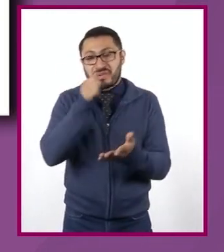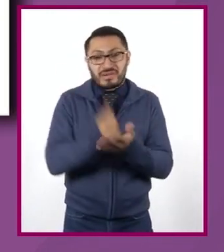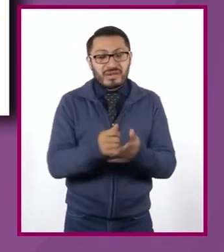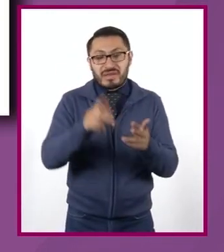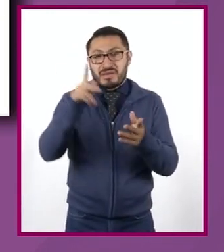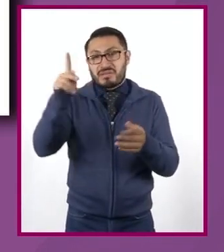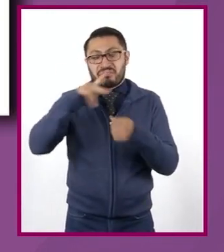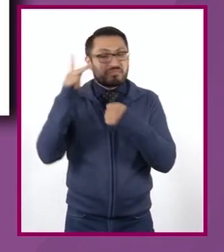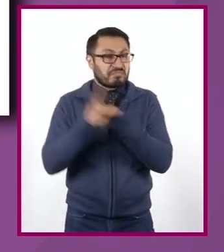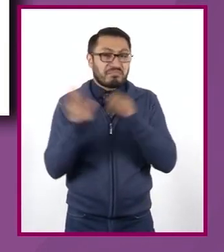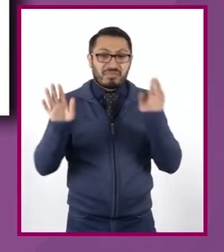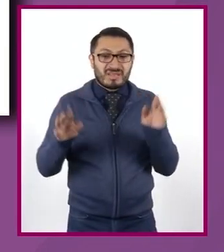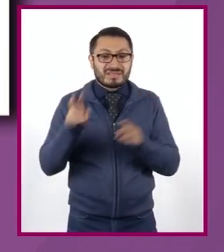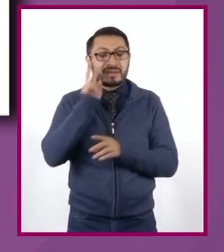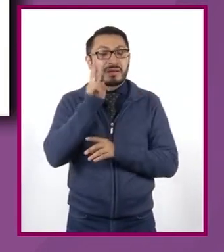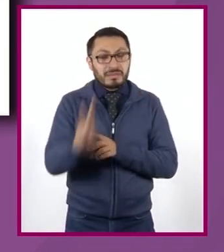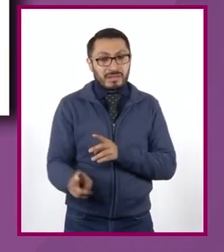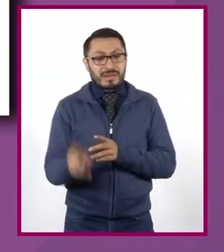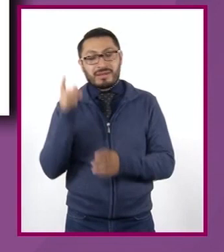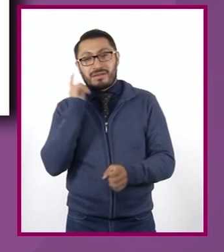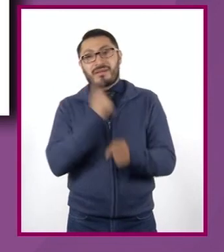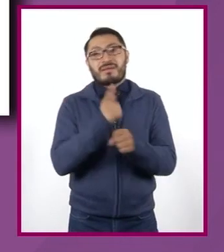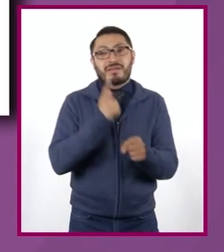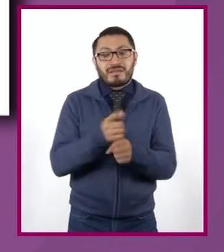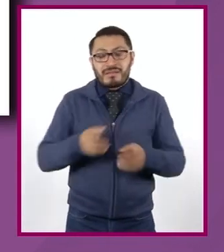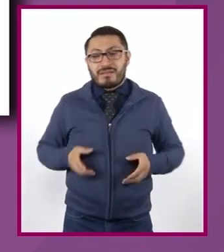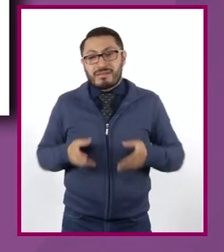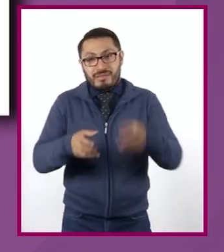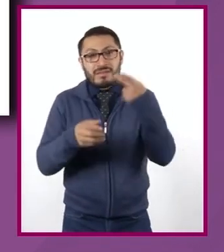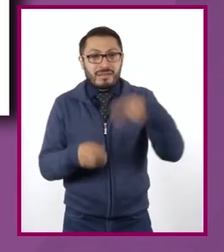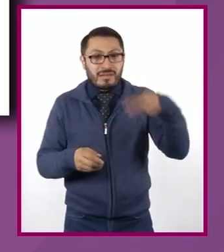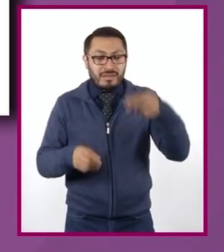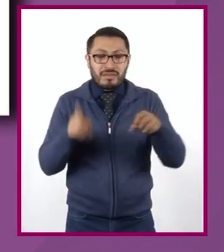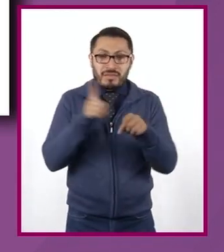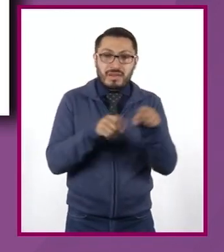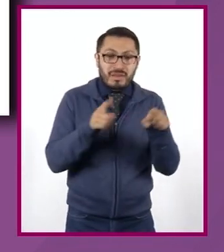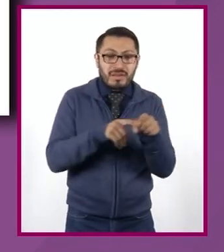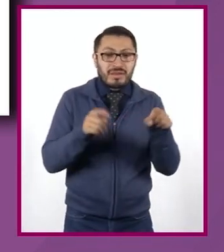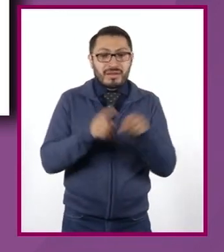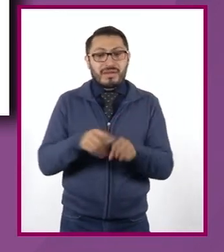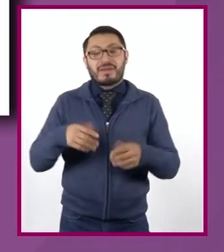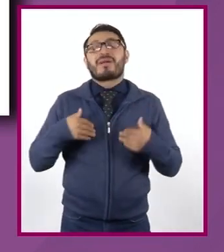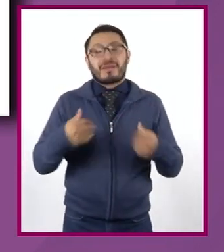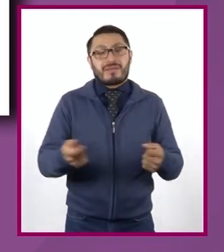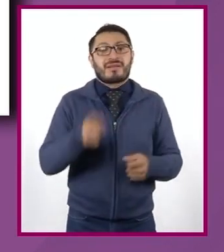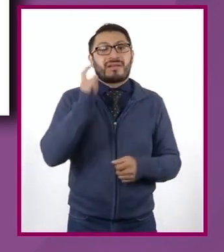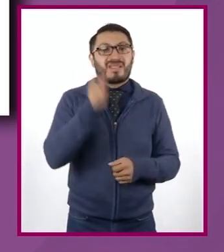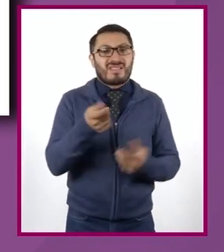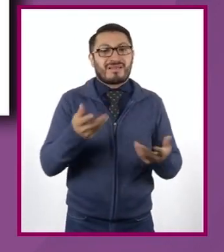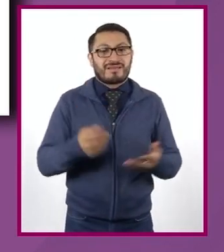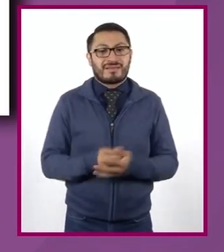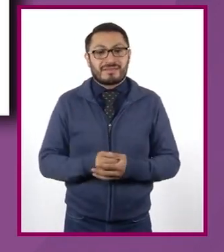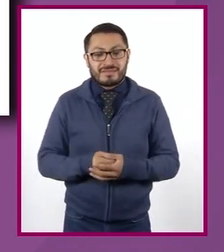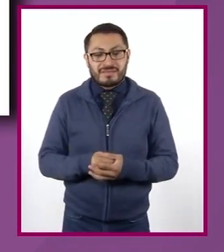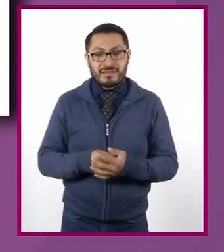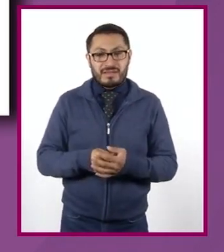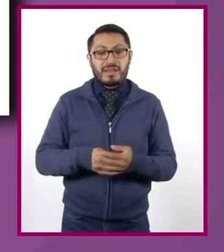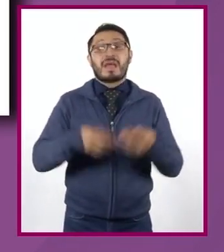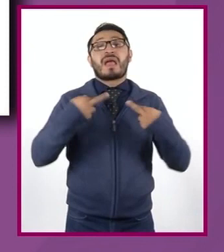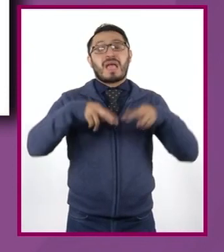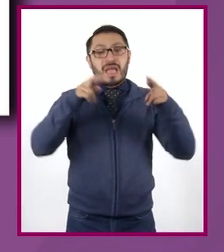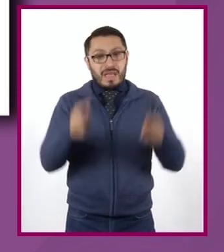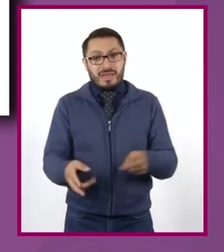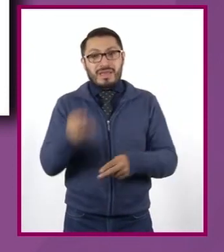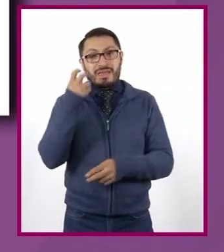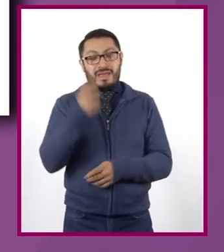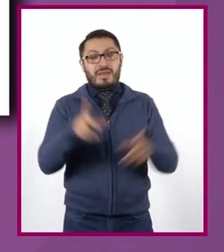país. Hay que verlos, encontrar las calles, los nombres, los colores y entender qué nos dicen. Y lo que nos dice será